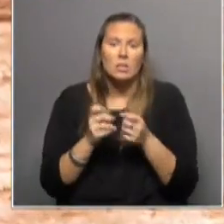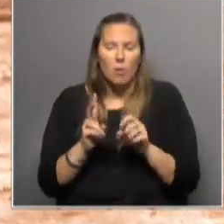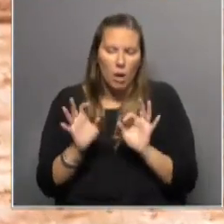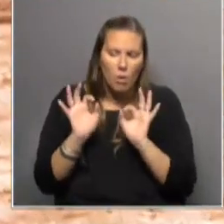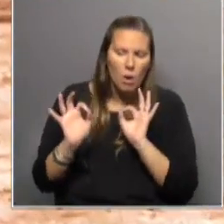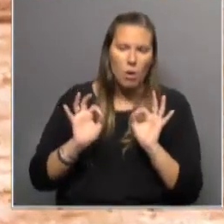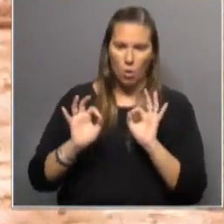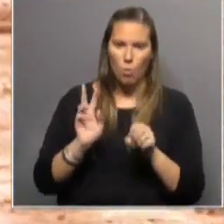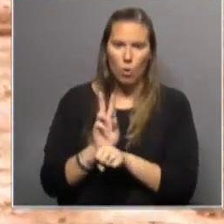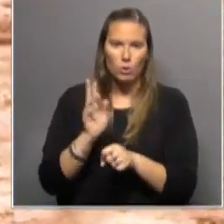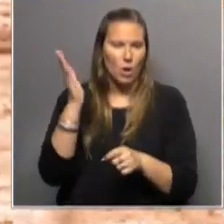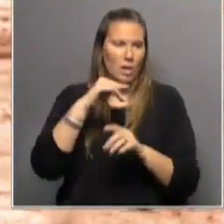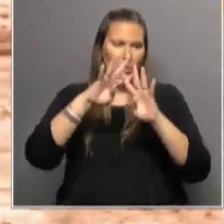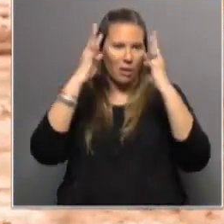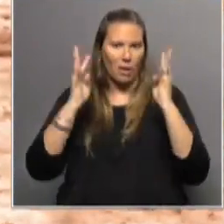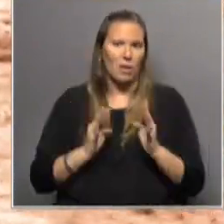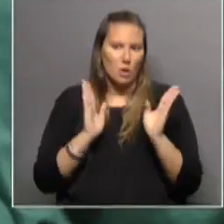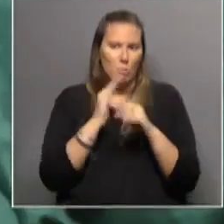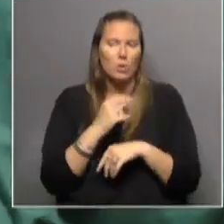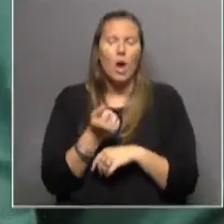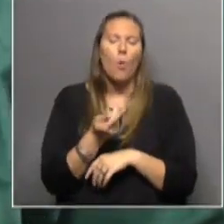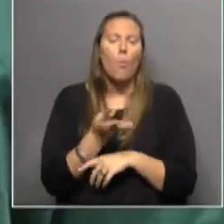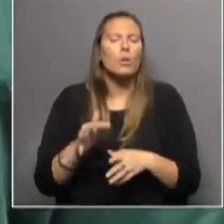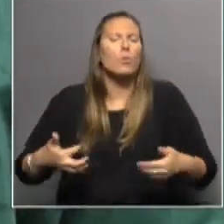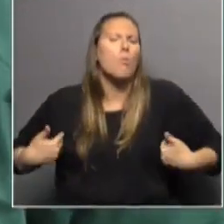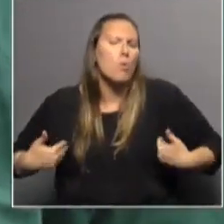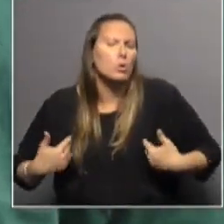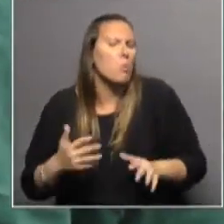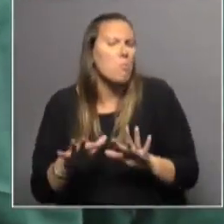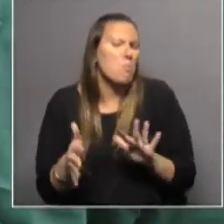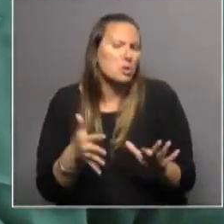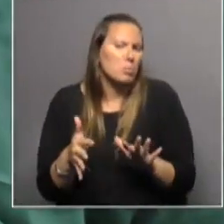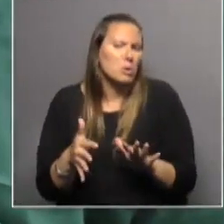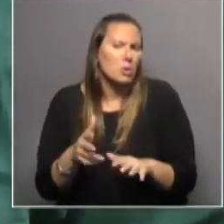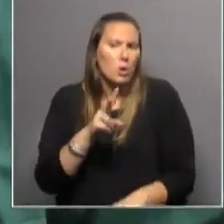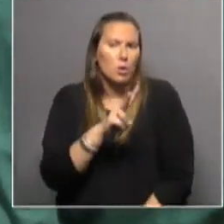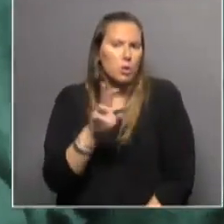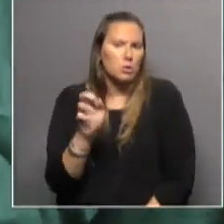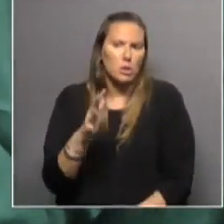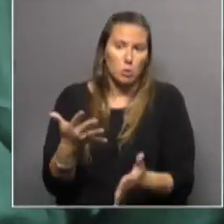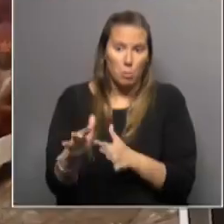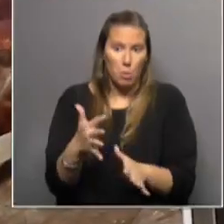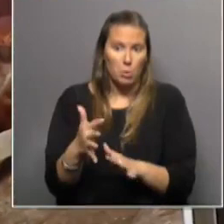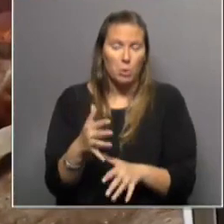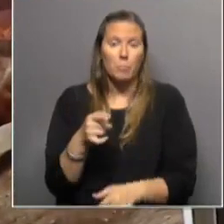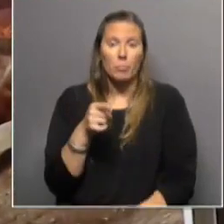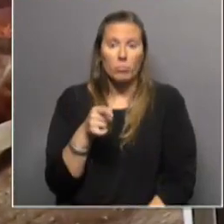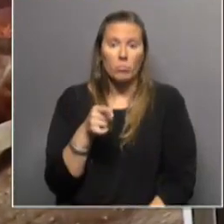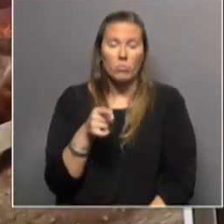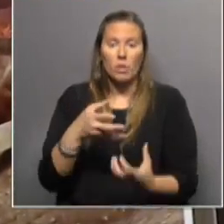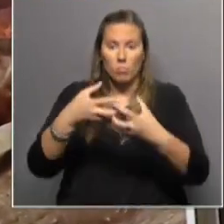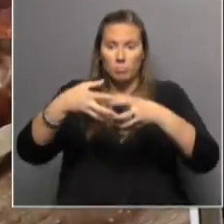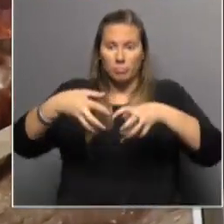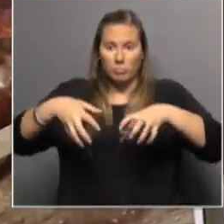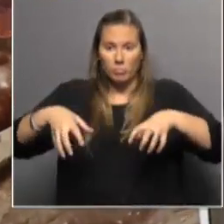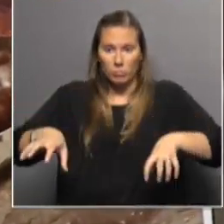que en la otra jaula no se podía. ¿Apróximamente cuántos monos hay? Y deben de haber unos 200 más o menos. Ellos están divididos por